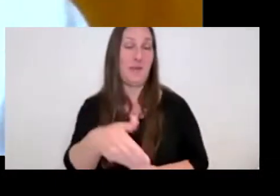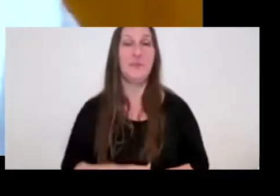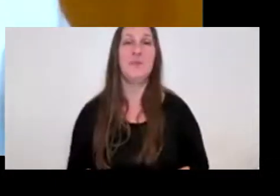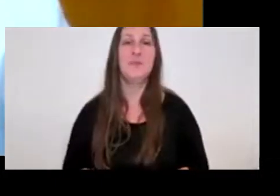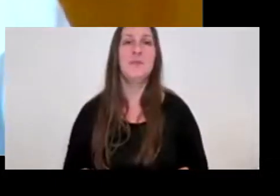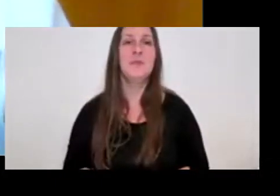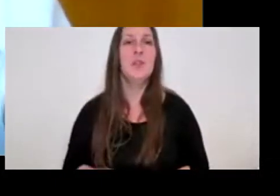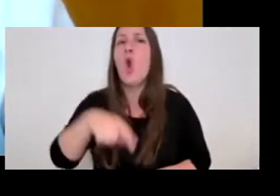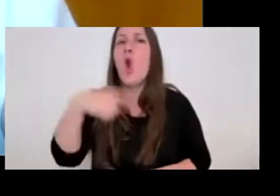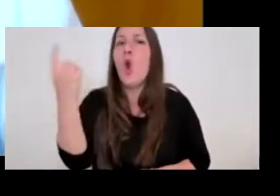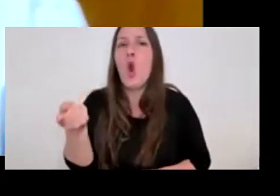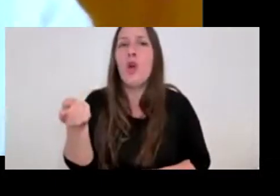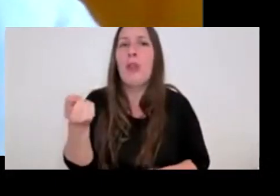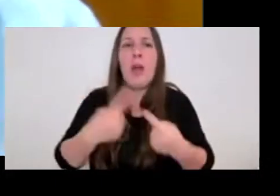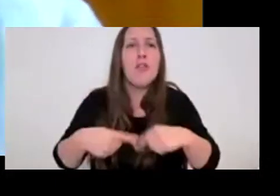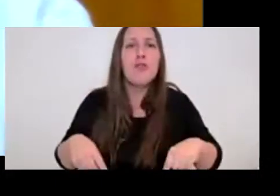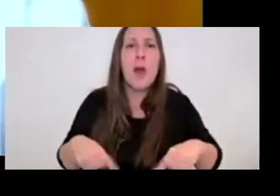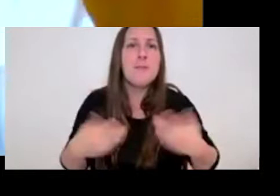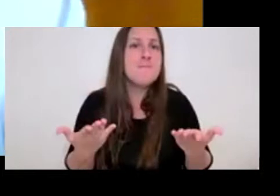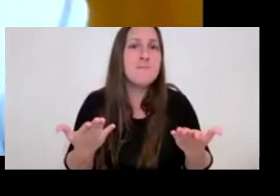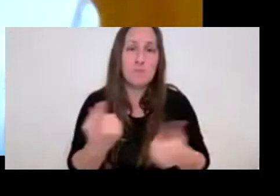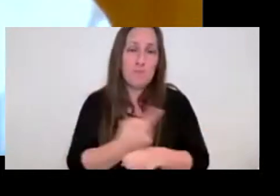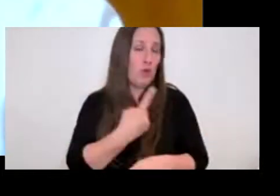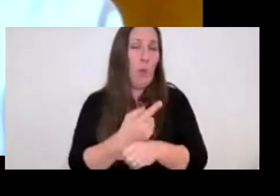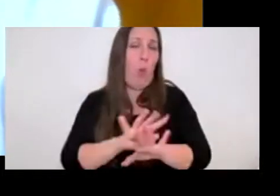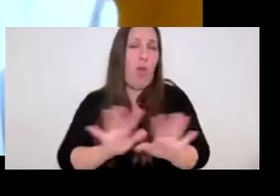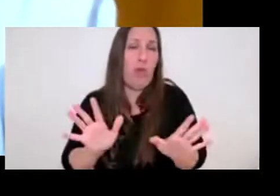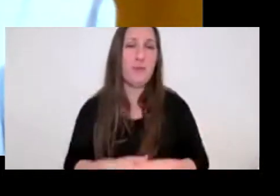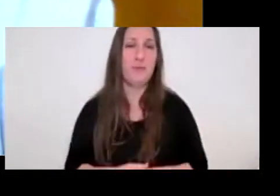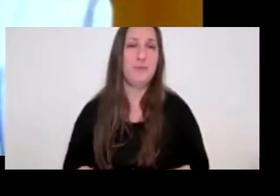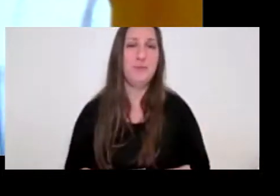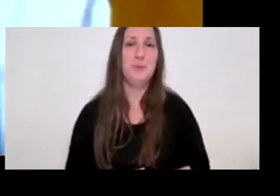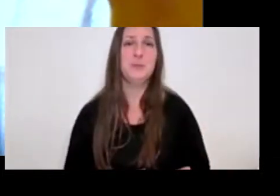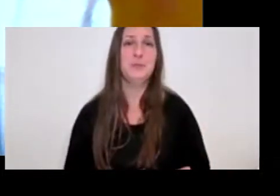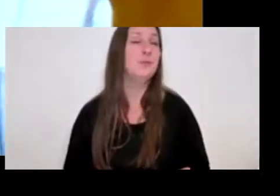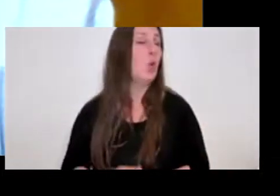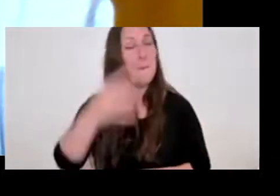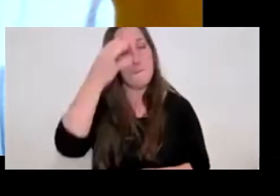otro? Nada, porque realmente no se puede hacer nada. Yo creo que esto va a salir y va